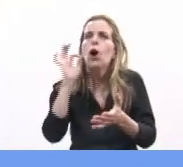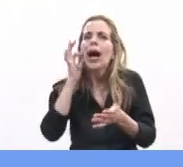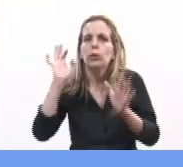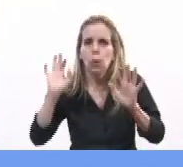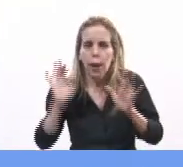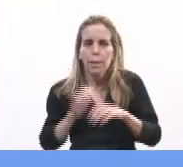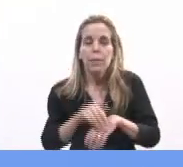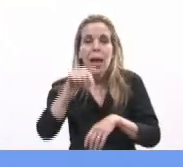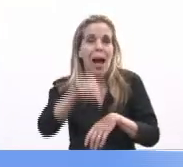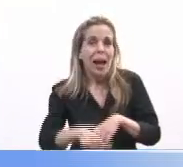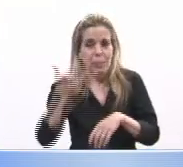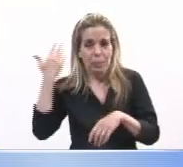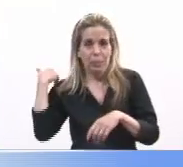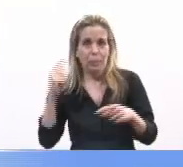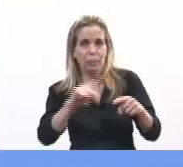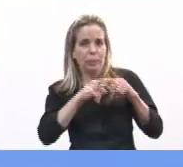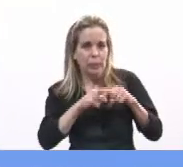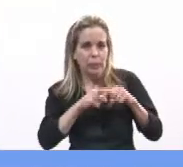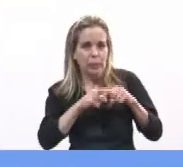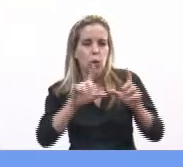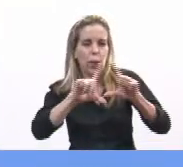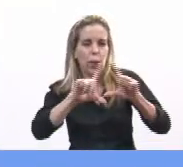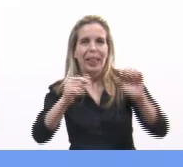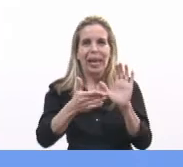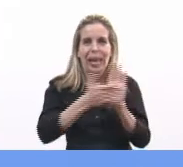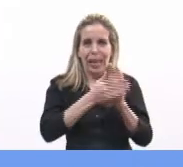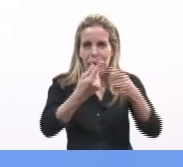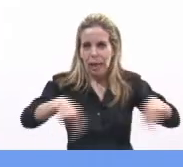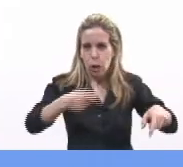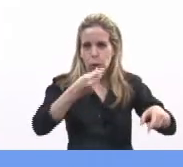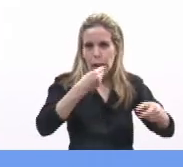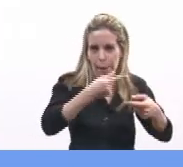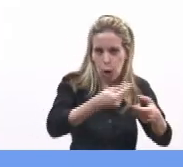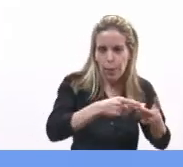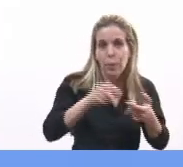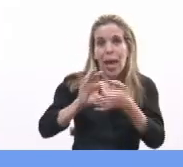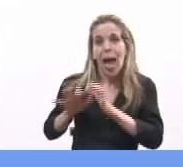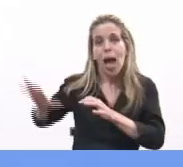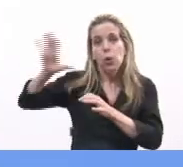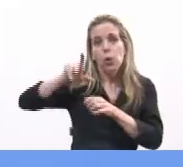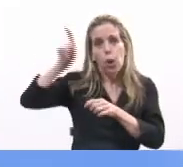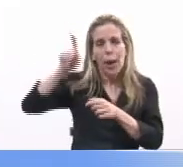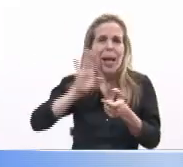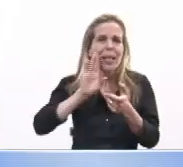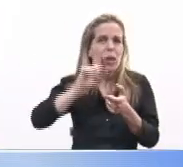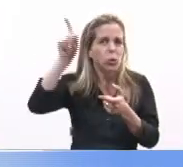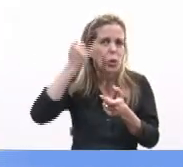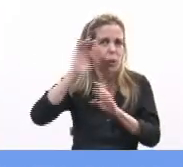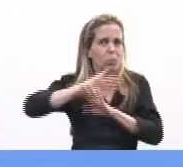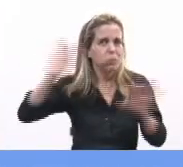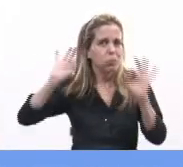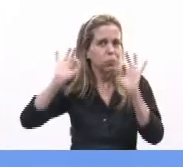estamos discutiendo recién el etiquetado europa y eeuu ya ya incluyeron